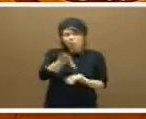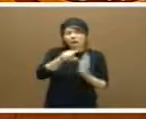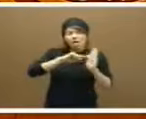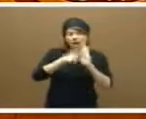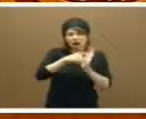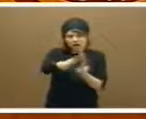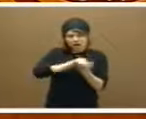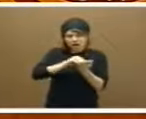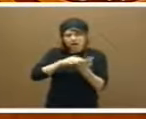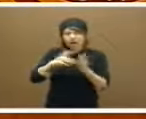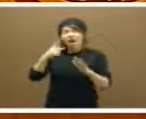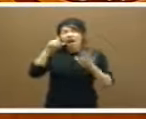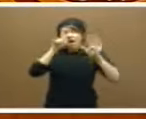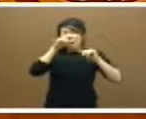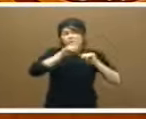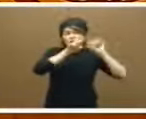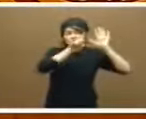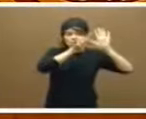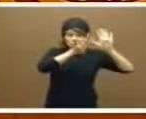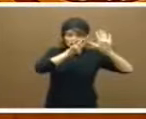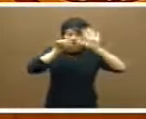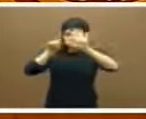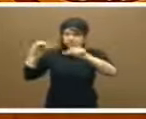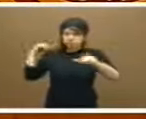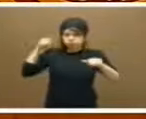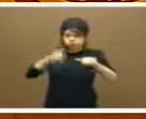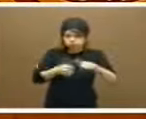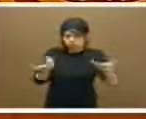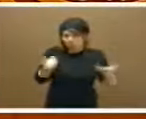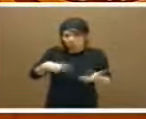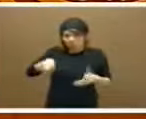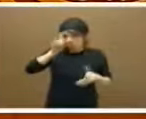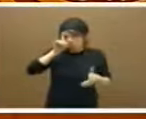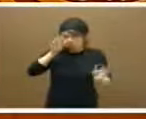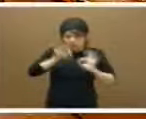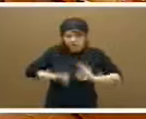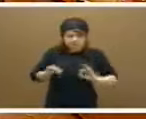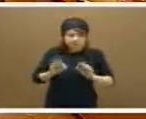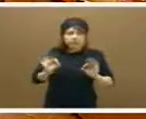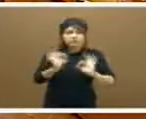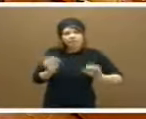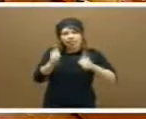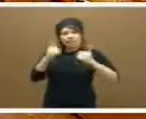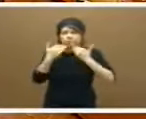desde el año 86, pero que del que nunca más se supo. Nada más y muchas gracias.